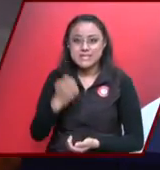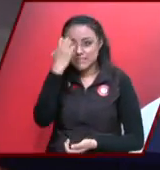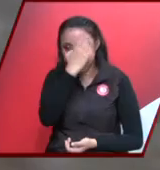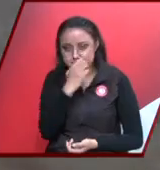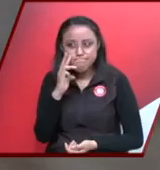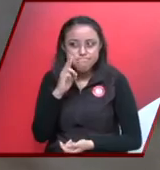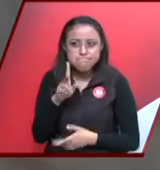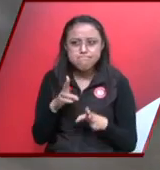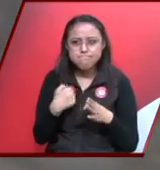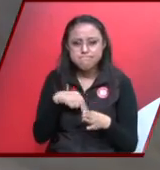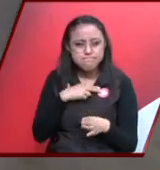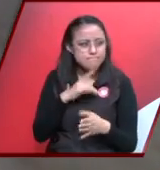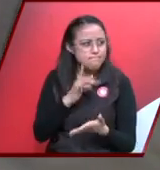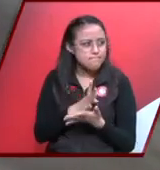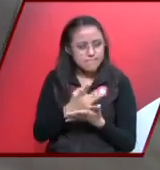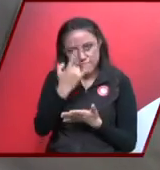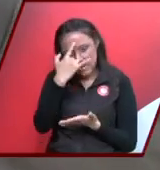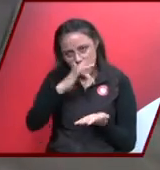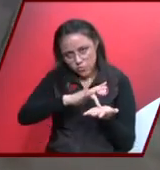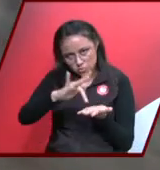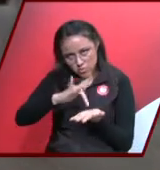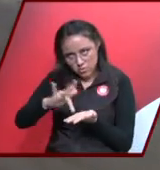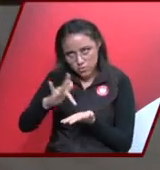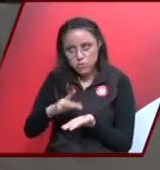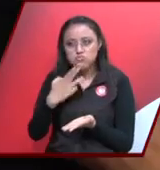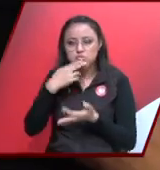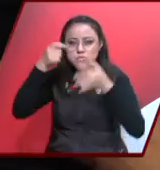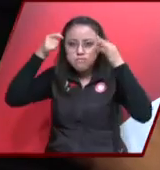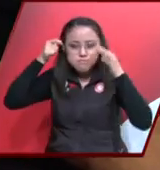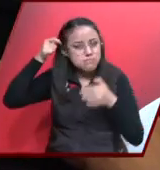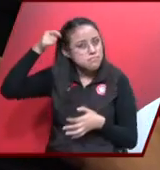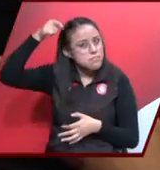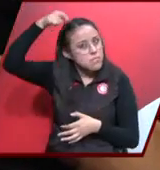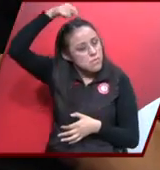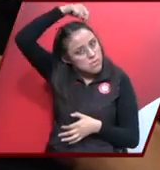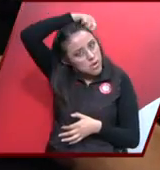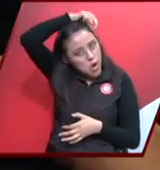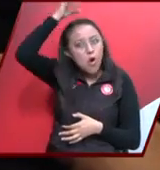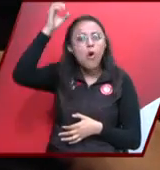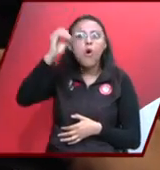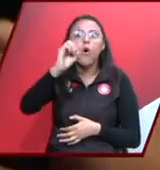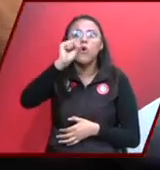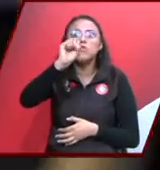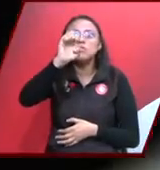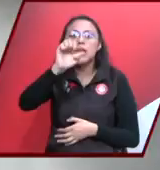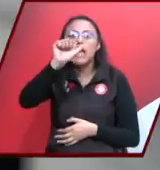bueno, la única manera de apoyarla era con una diadema ósea. Hicimos